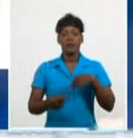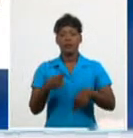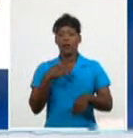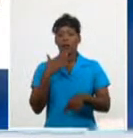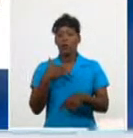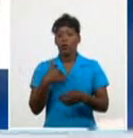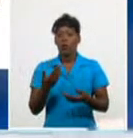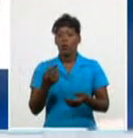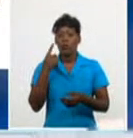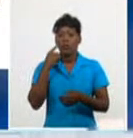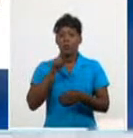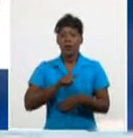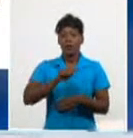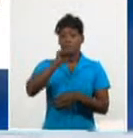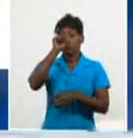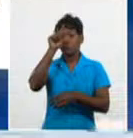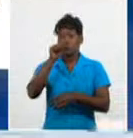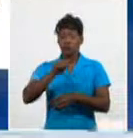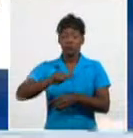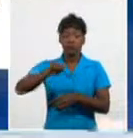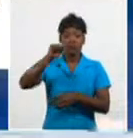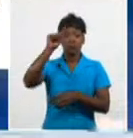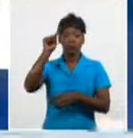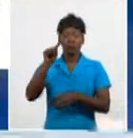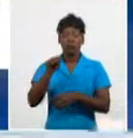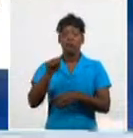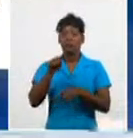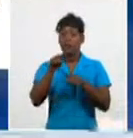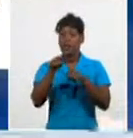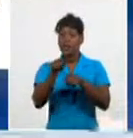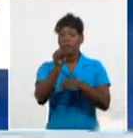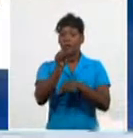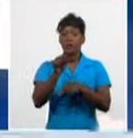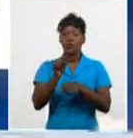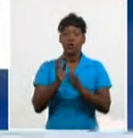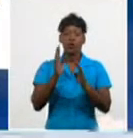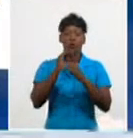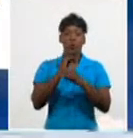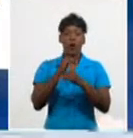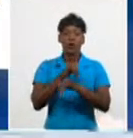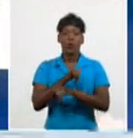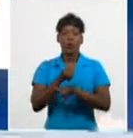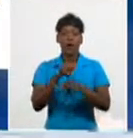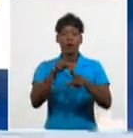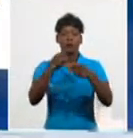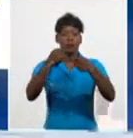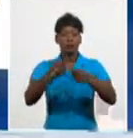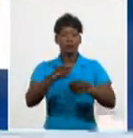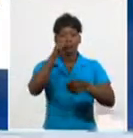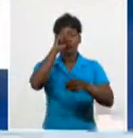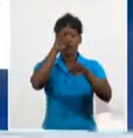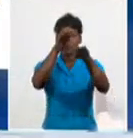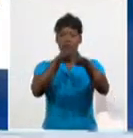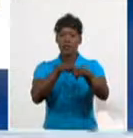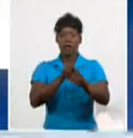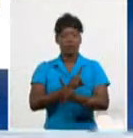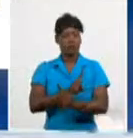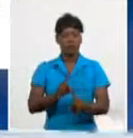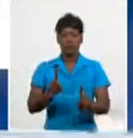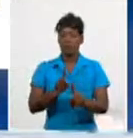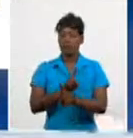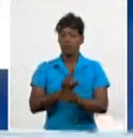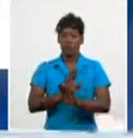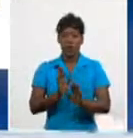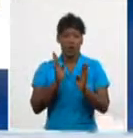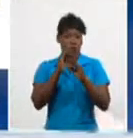en la muestra, pues realmente no hay por qué tenerlo ingresado porque se descarta la enfermedad